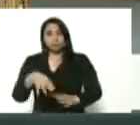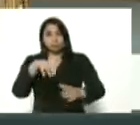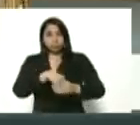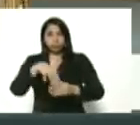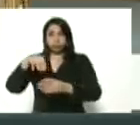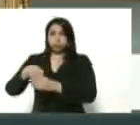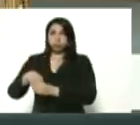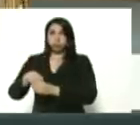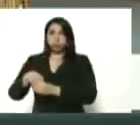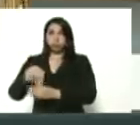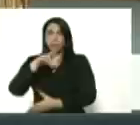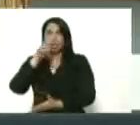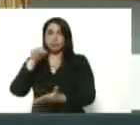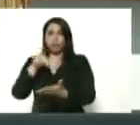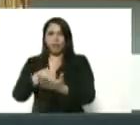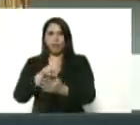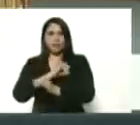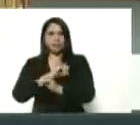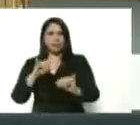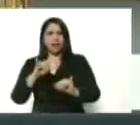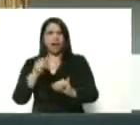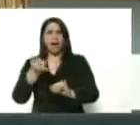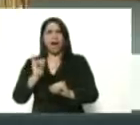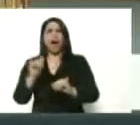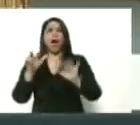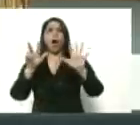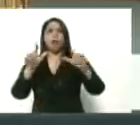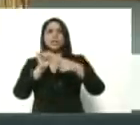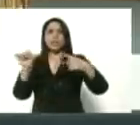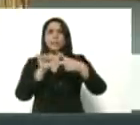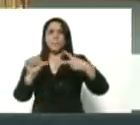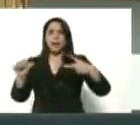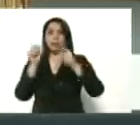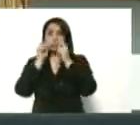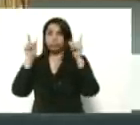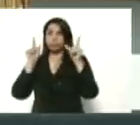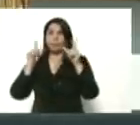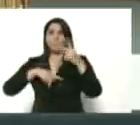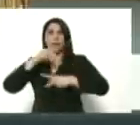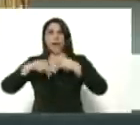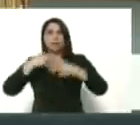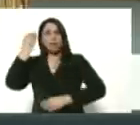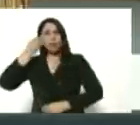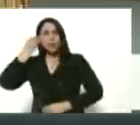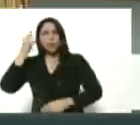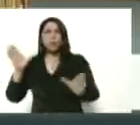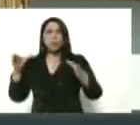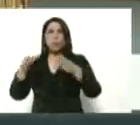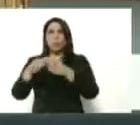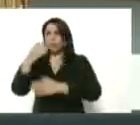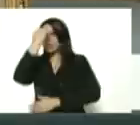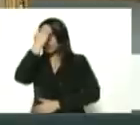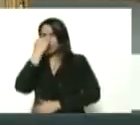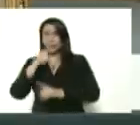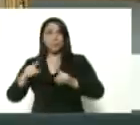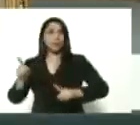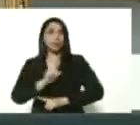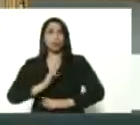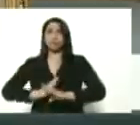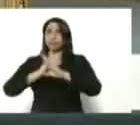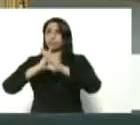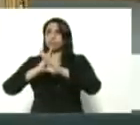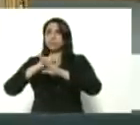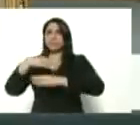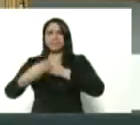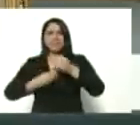cuarentena nacional que ya lleva 8 semanas. Impacta los planes de los grupos terroristas, pero no los detiene. Se